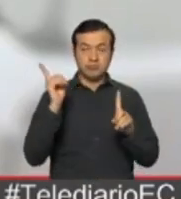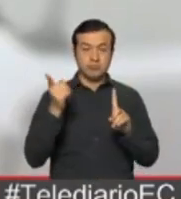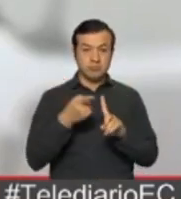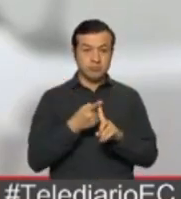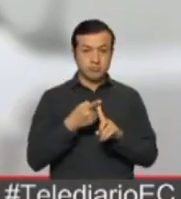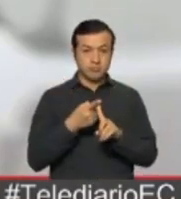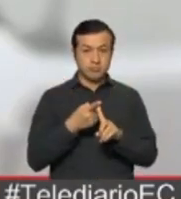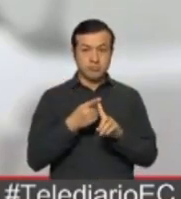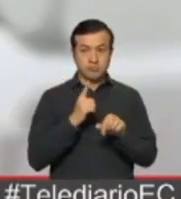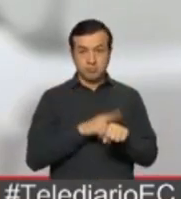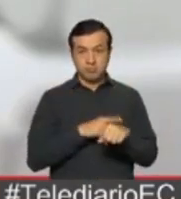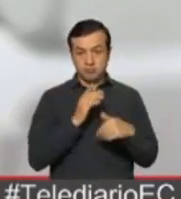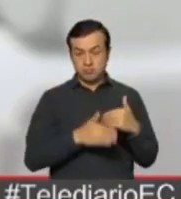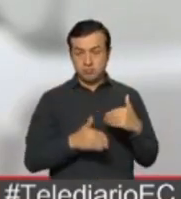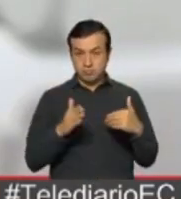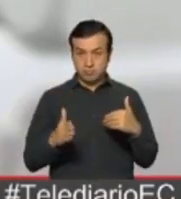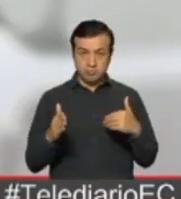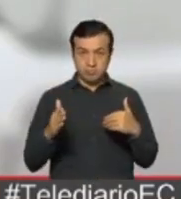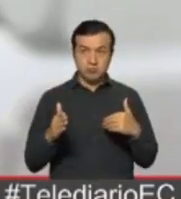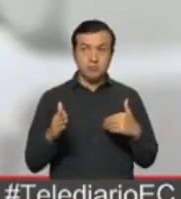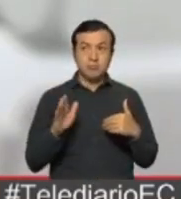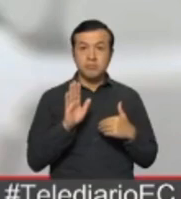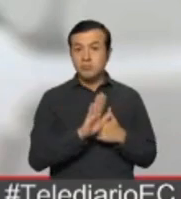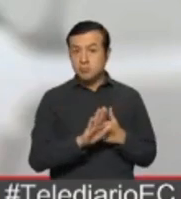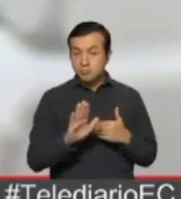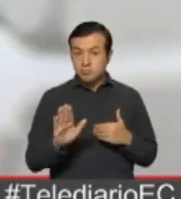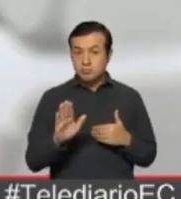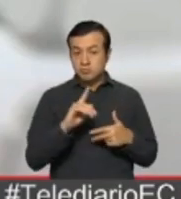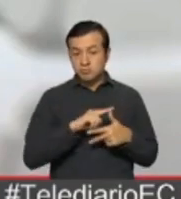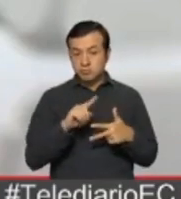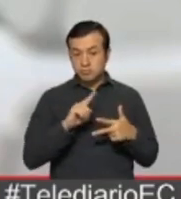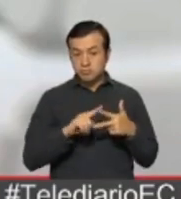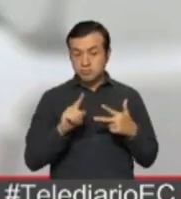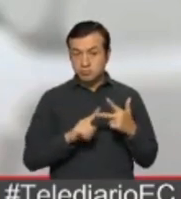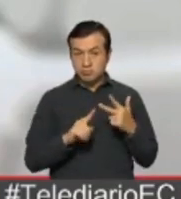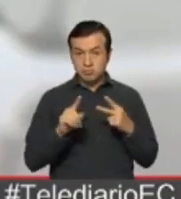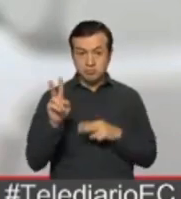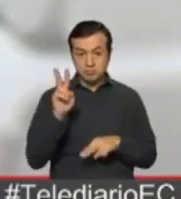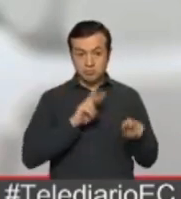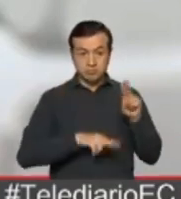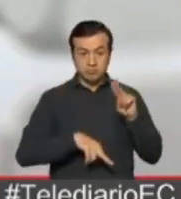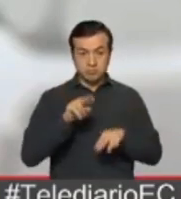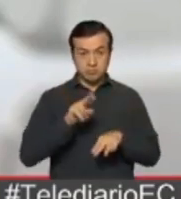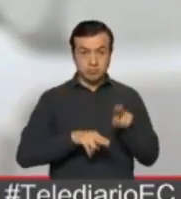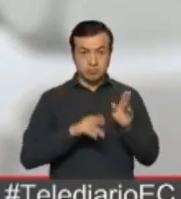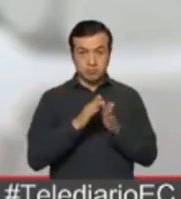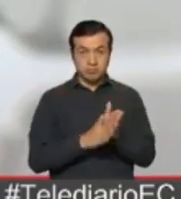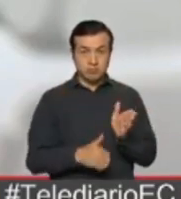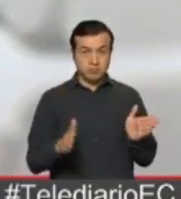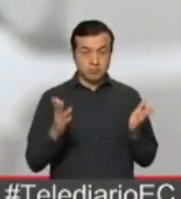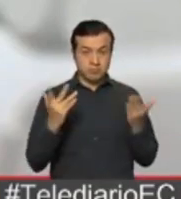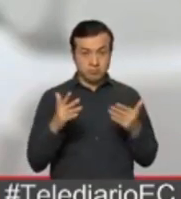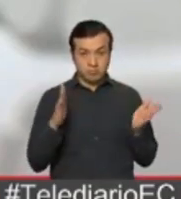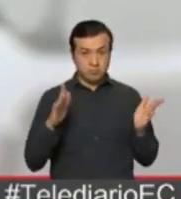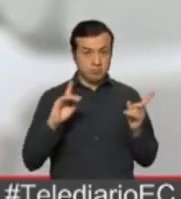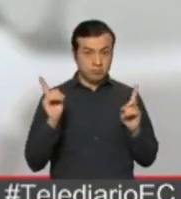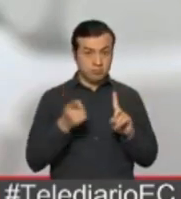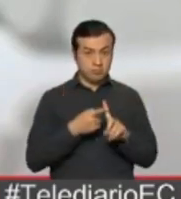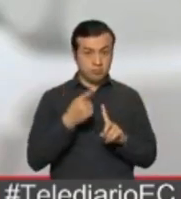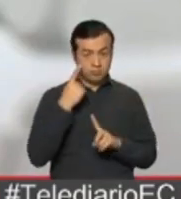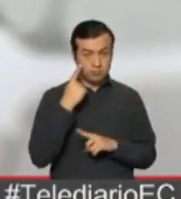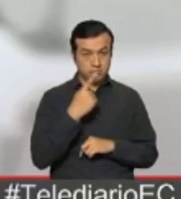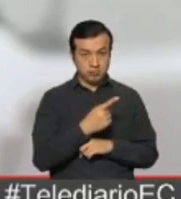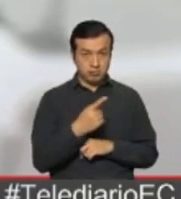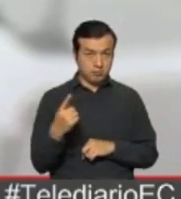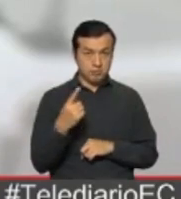la primera fase de la cual tendría tres etapas de construcción o tres sub pases para hablarlo una primera que sería desde